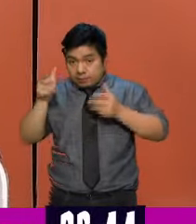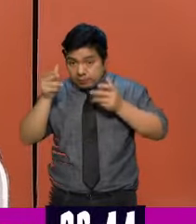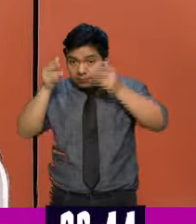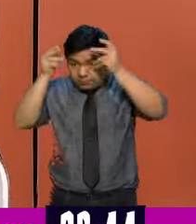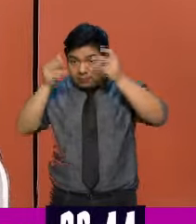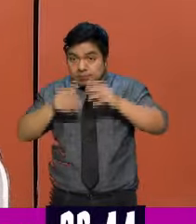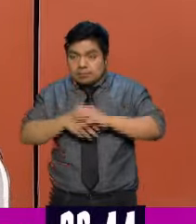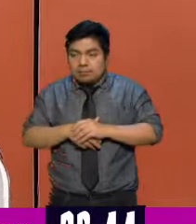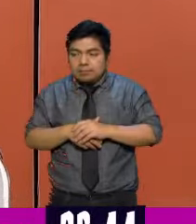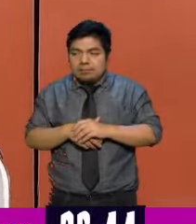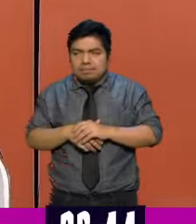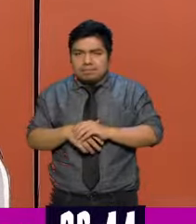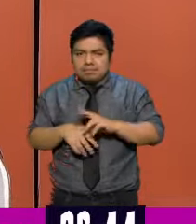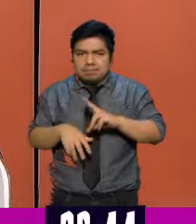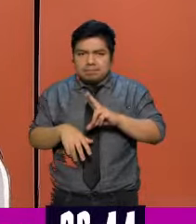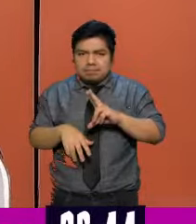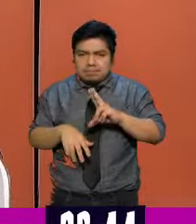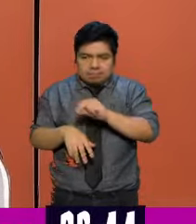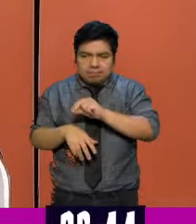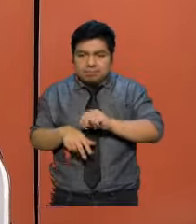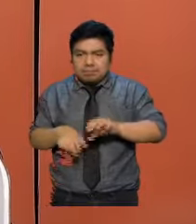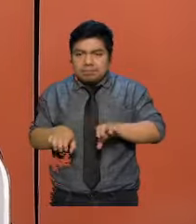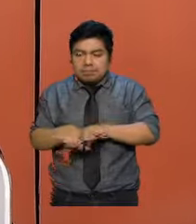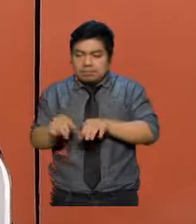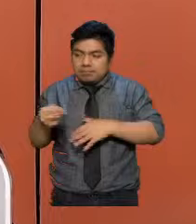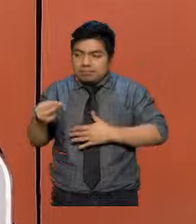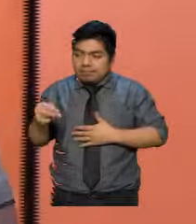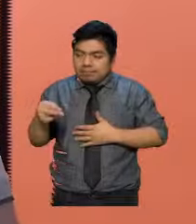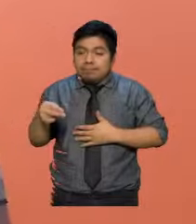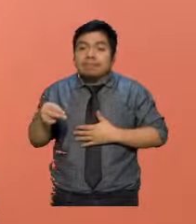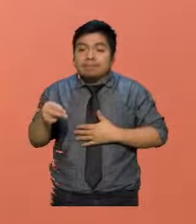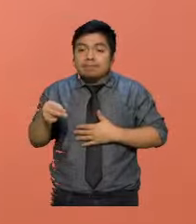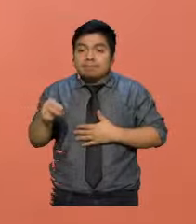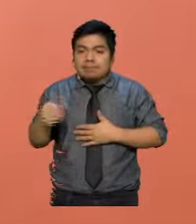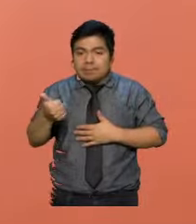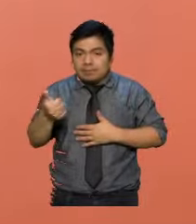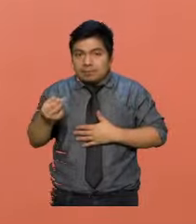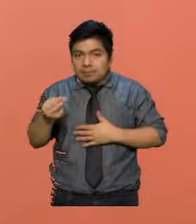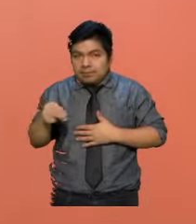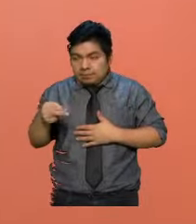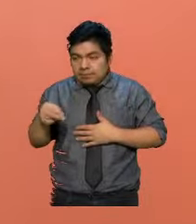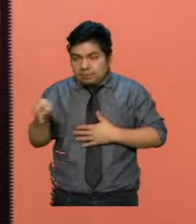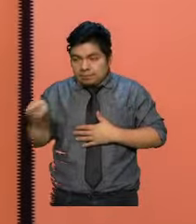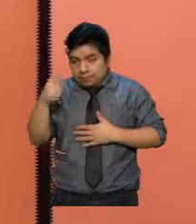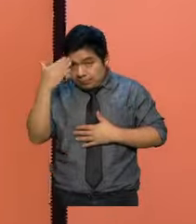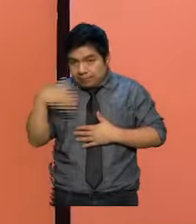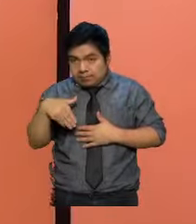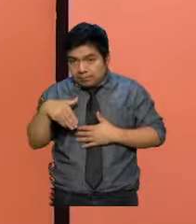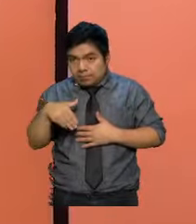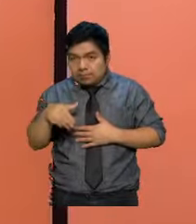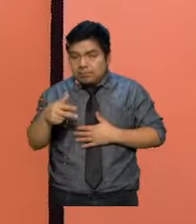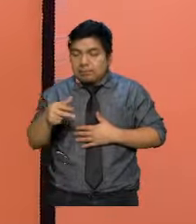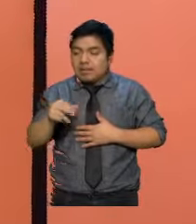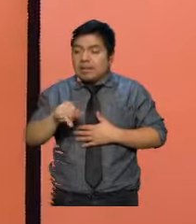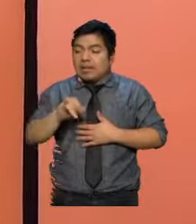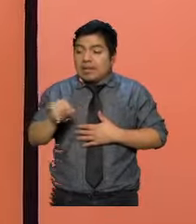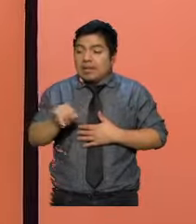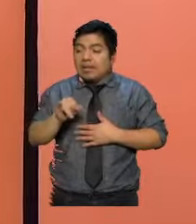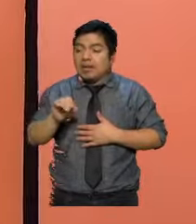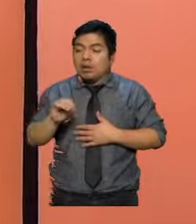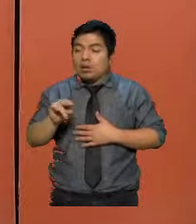No exactamente. A ver. ¿Cómo se llaman? Porque la señora te va a corregir otro, el nombre de lo que cocinas. No, él sabe. Hoy. Son giosas. Giosas.